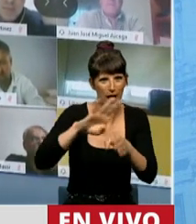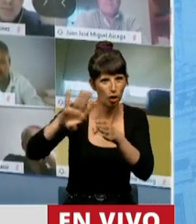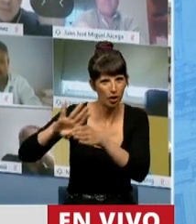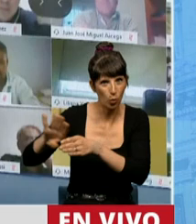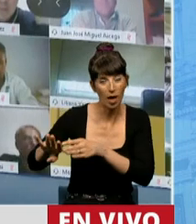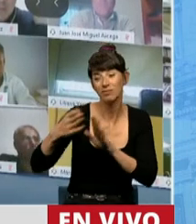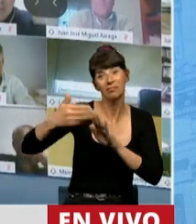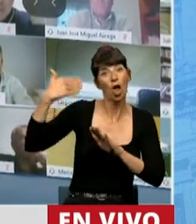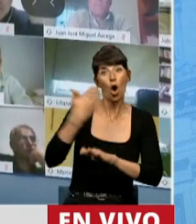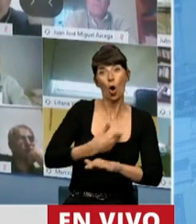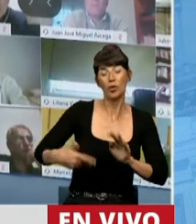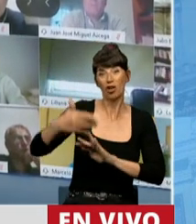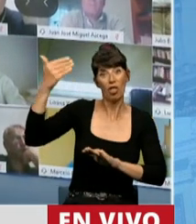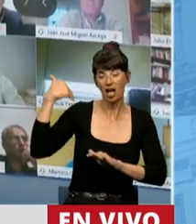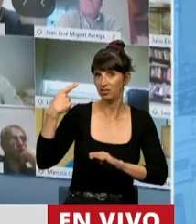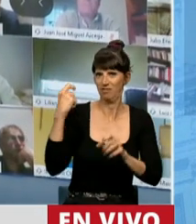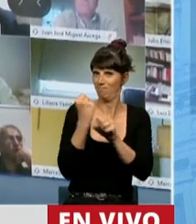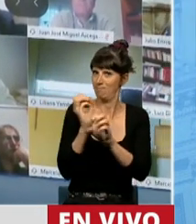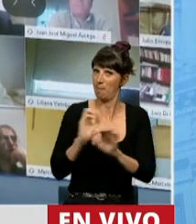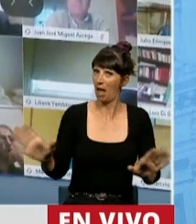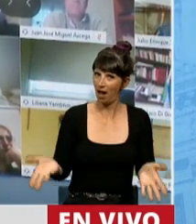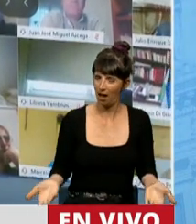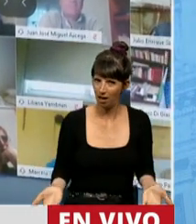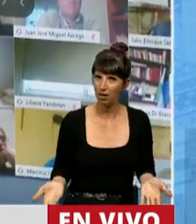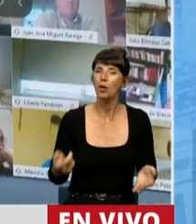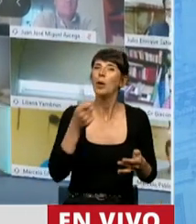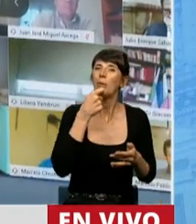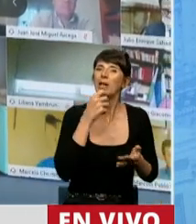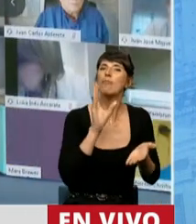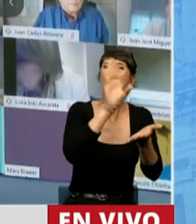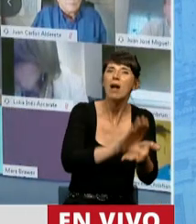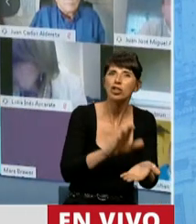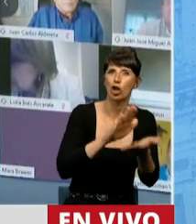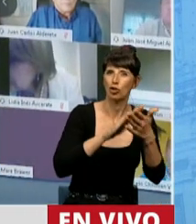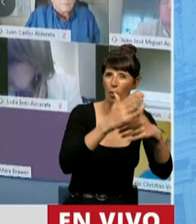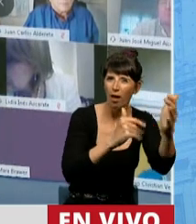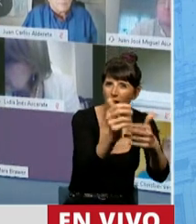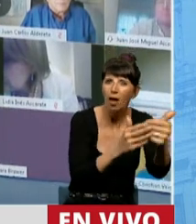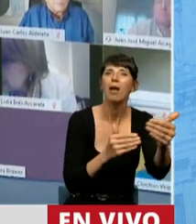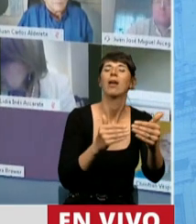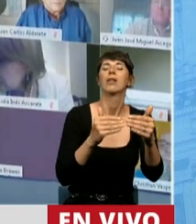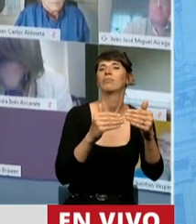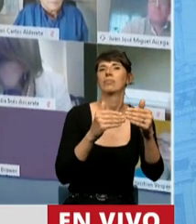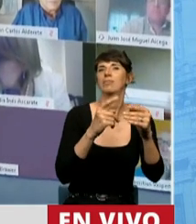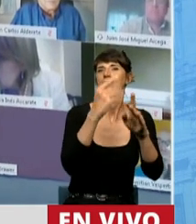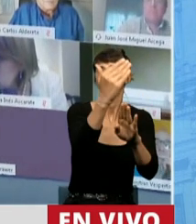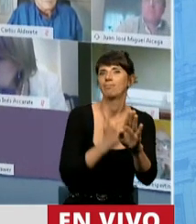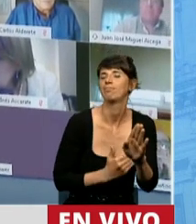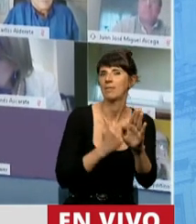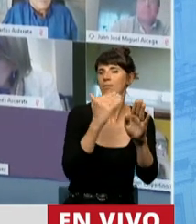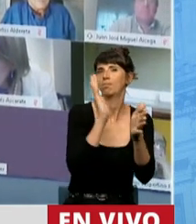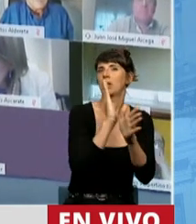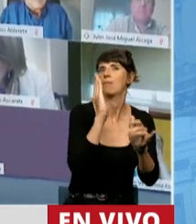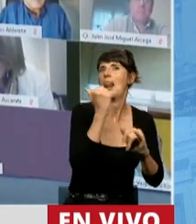sentido las inversiones en proyectos productivos por ejemplo o de infraestructura bajó a menos de la mitad mientras